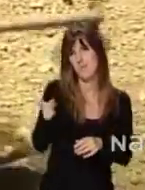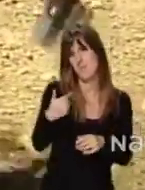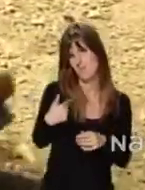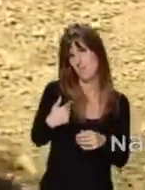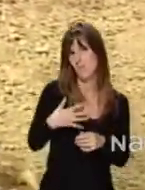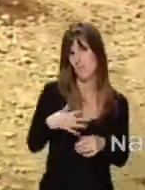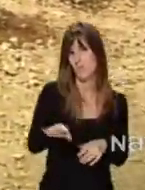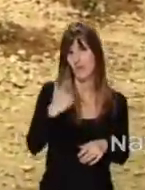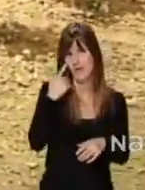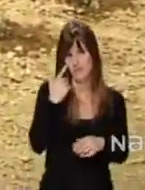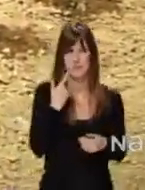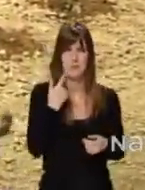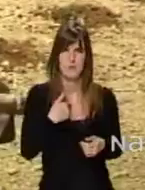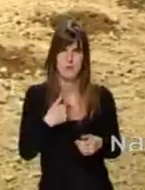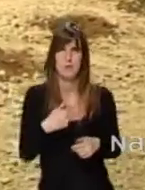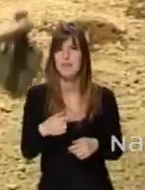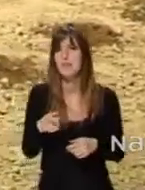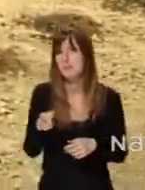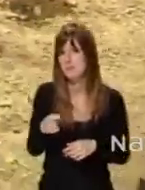A ver, que se vea.